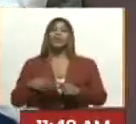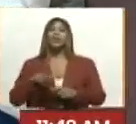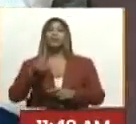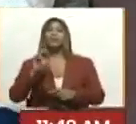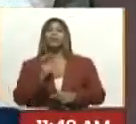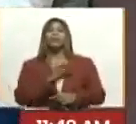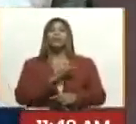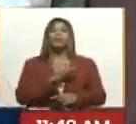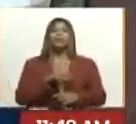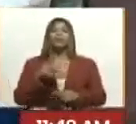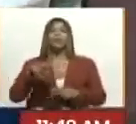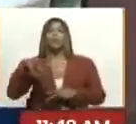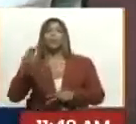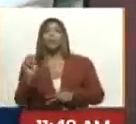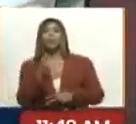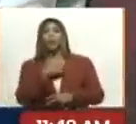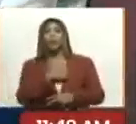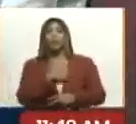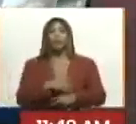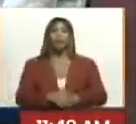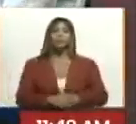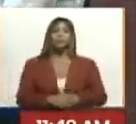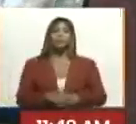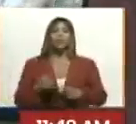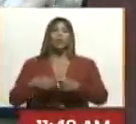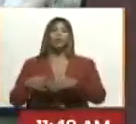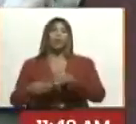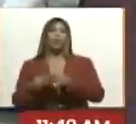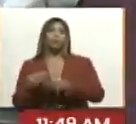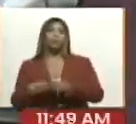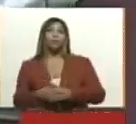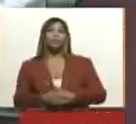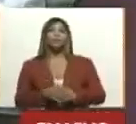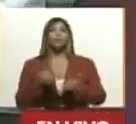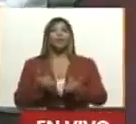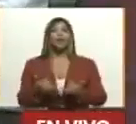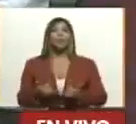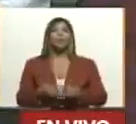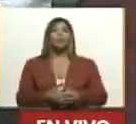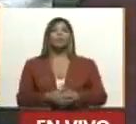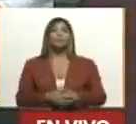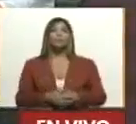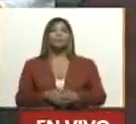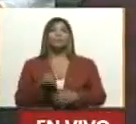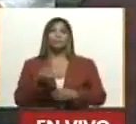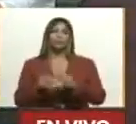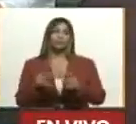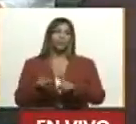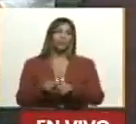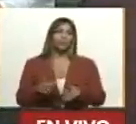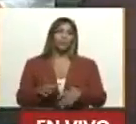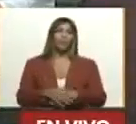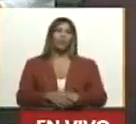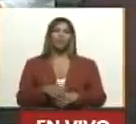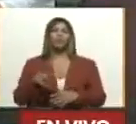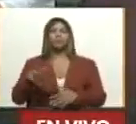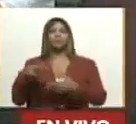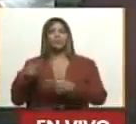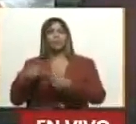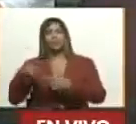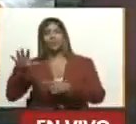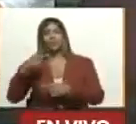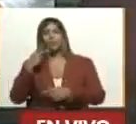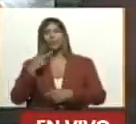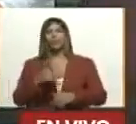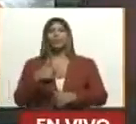Chile, 20 en Argentina. Y lo que estamos haciendo ahora es lo que ustedes están haciendo con Alex Saab.